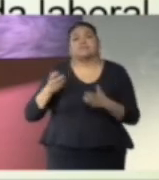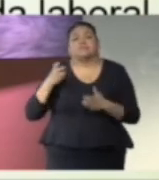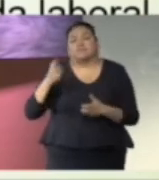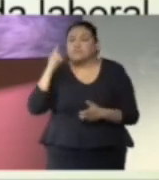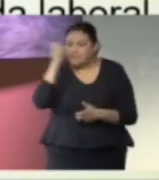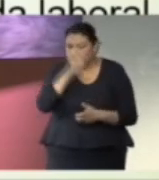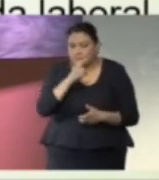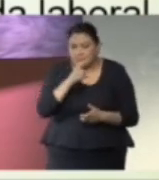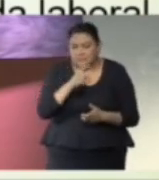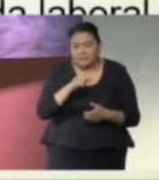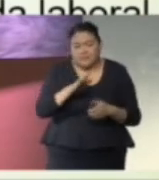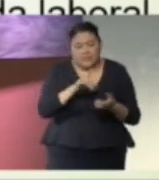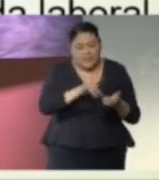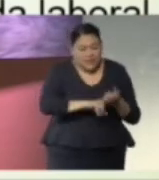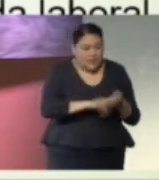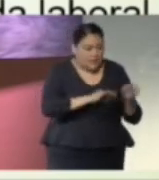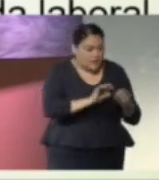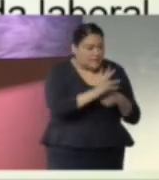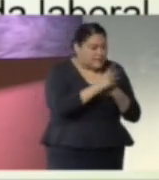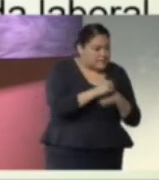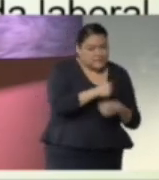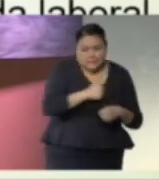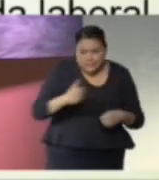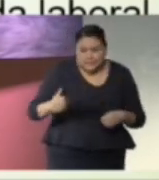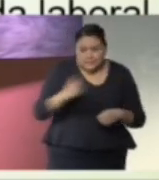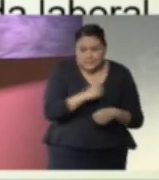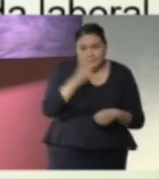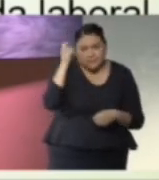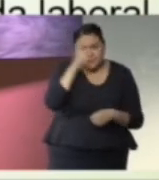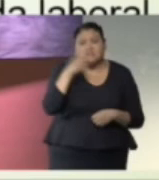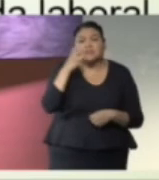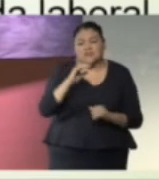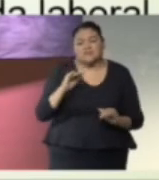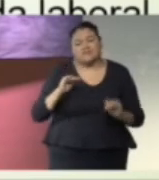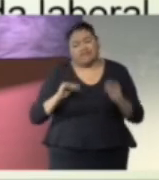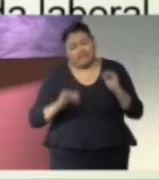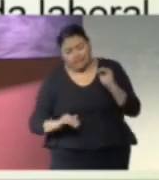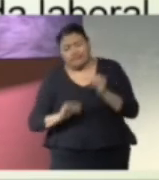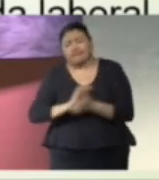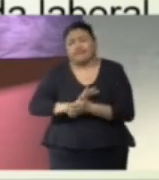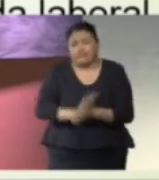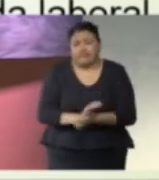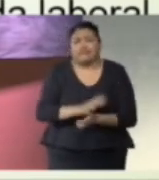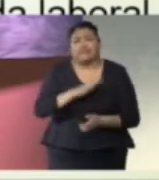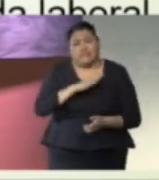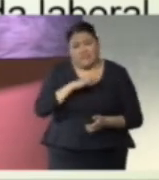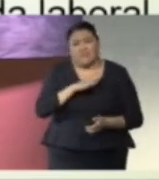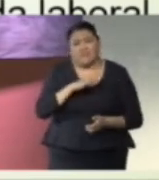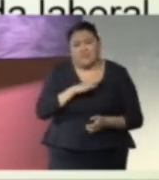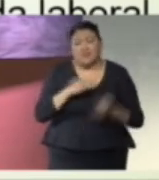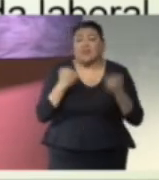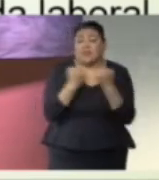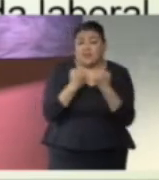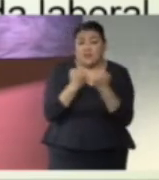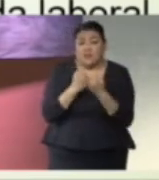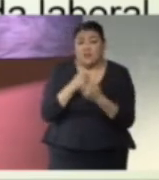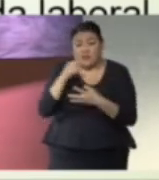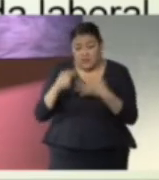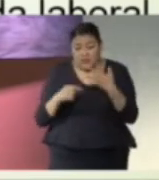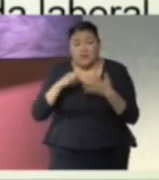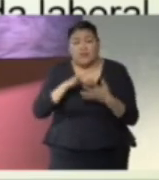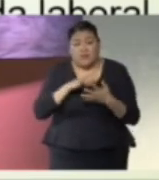laboral. Creo que desde allí son este conjunto de desigualdades las que se viven, son aspectos ya mucho